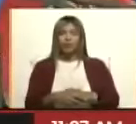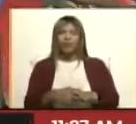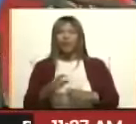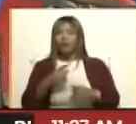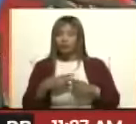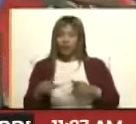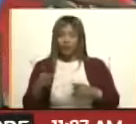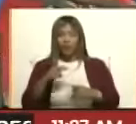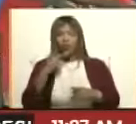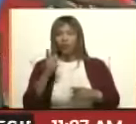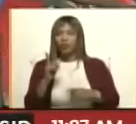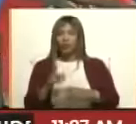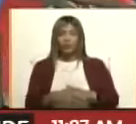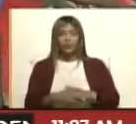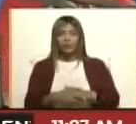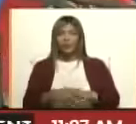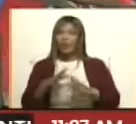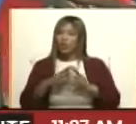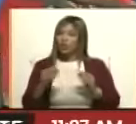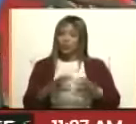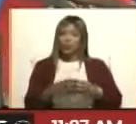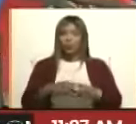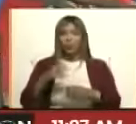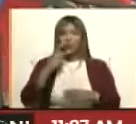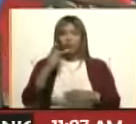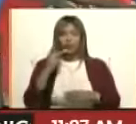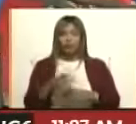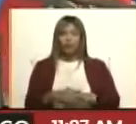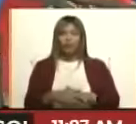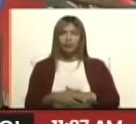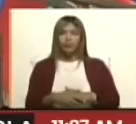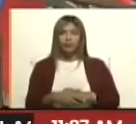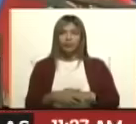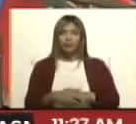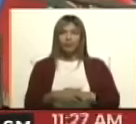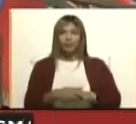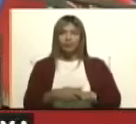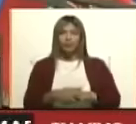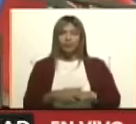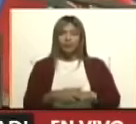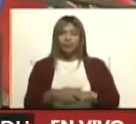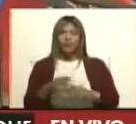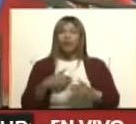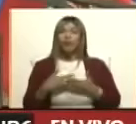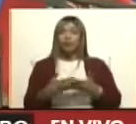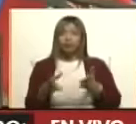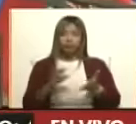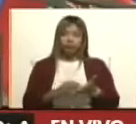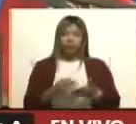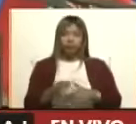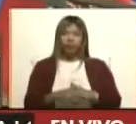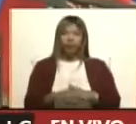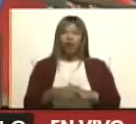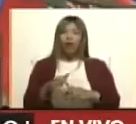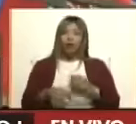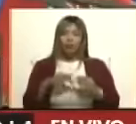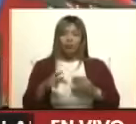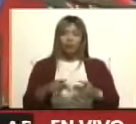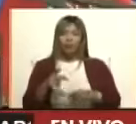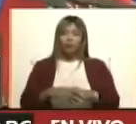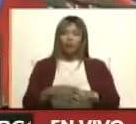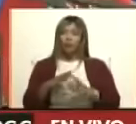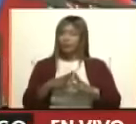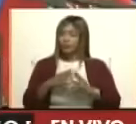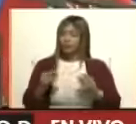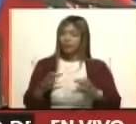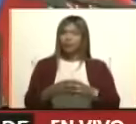diferencia política. Todos los partidos políticos se han adherido a este proceso, todos los